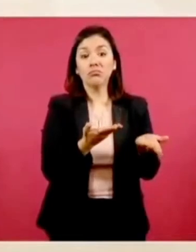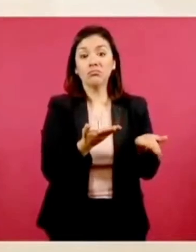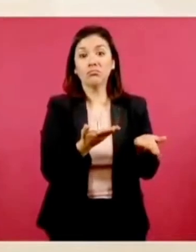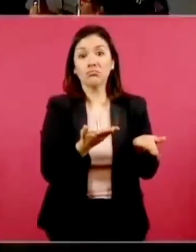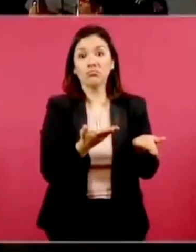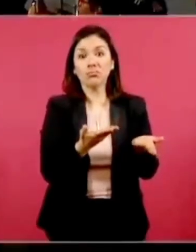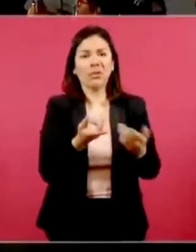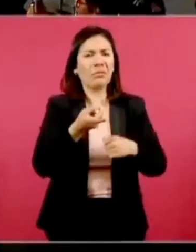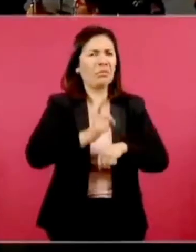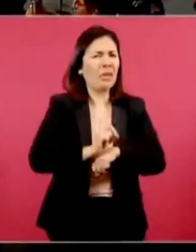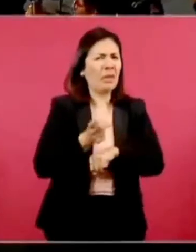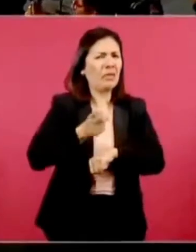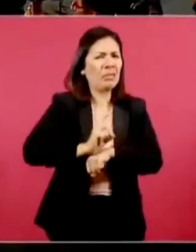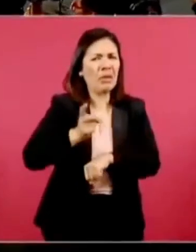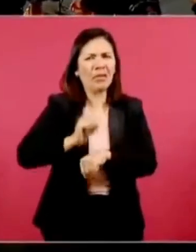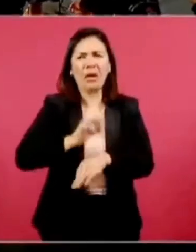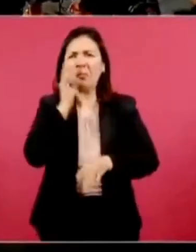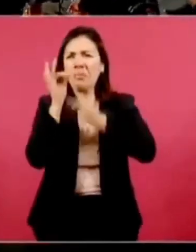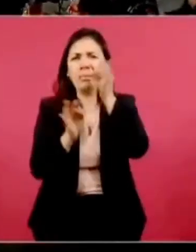todos los días hay nota